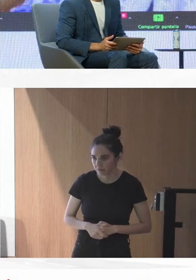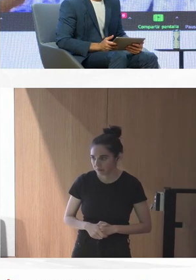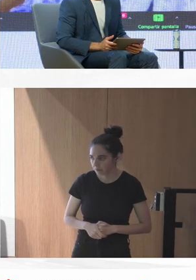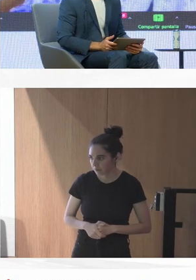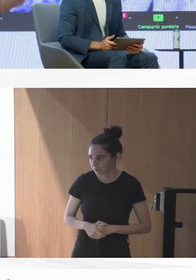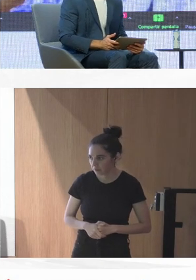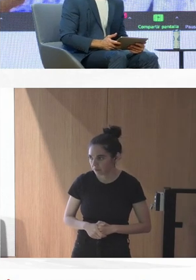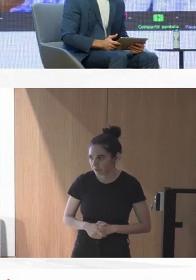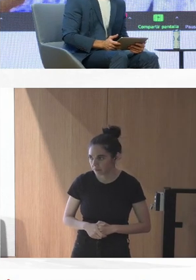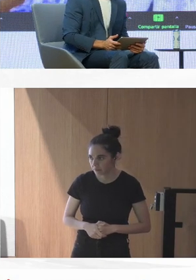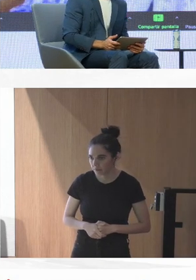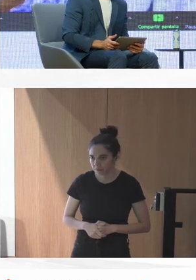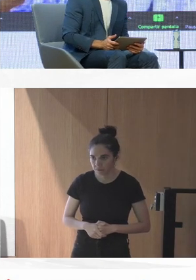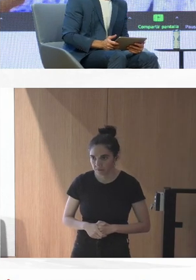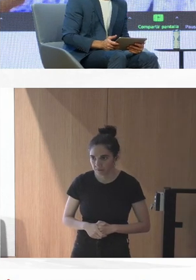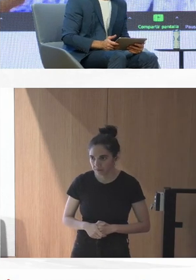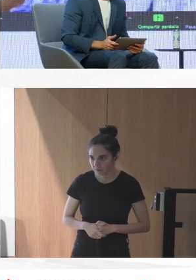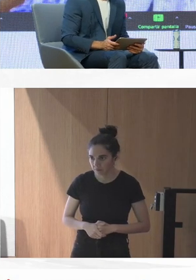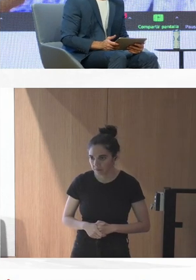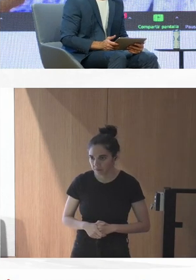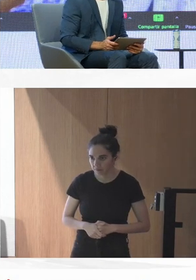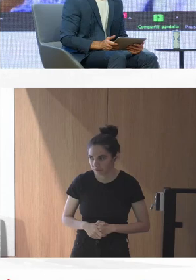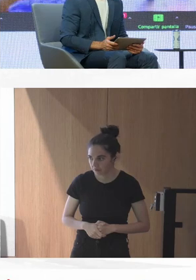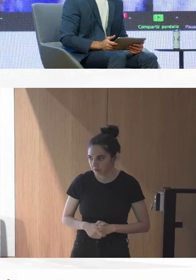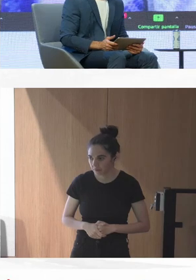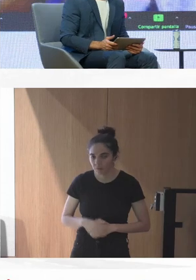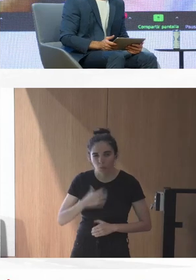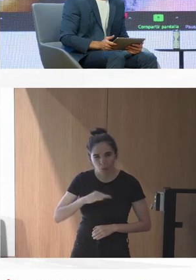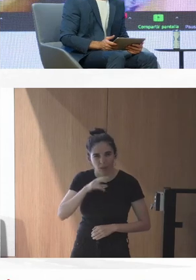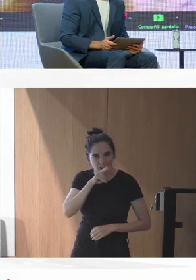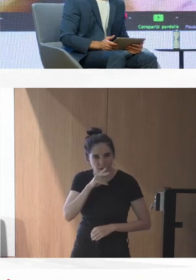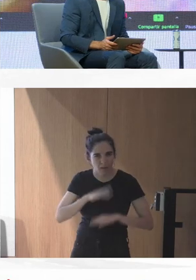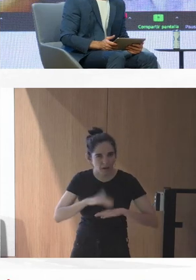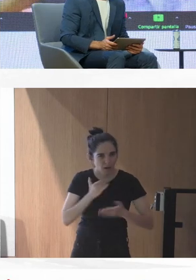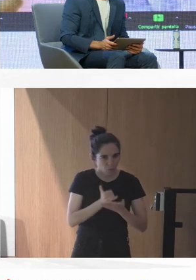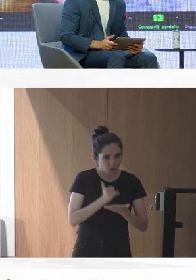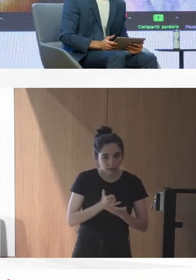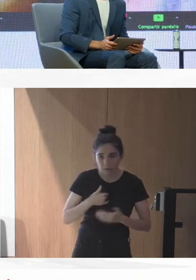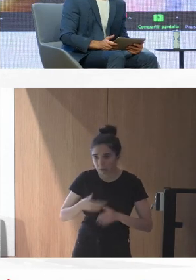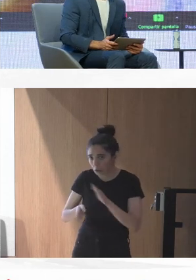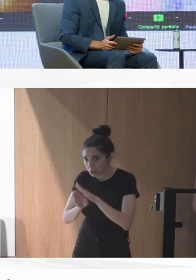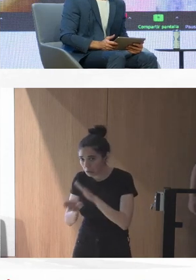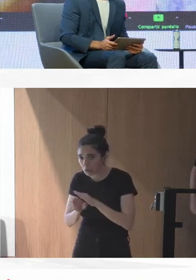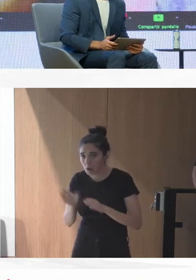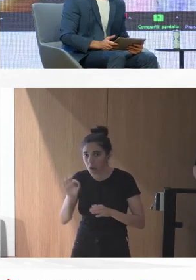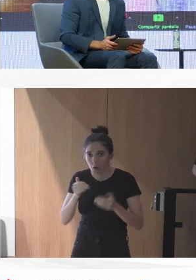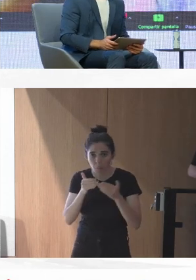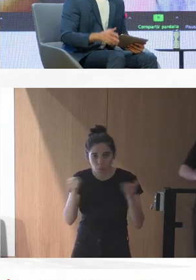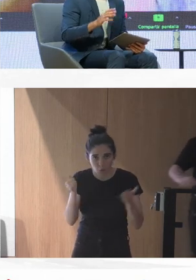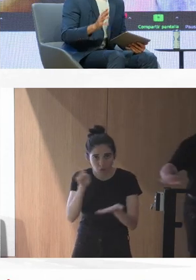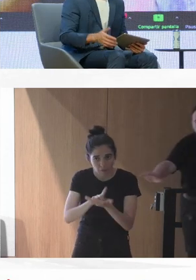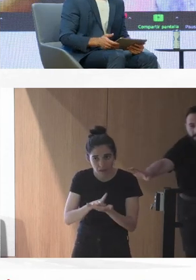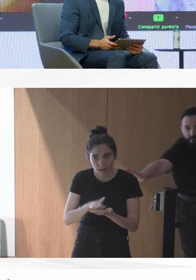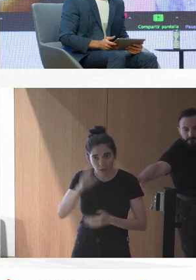Roxana, could you please say a few things so we will do a test? Shall I continue or resume from the beginning?